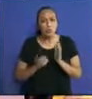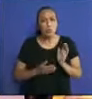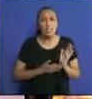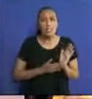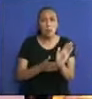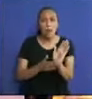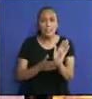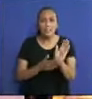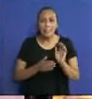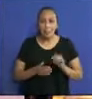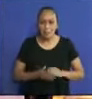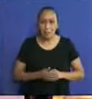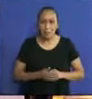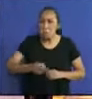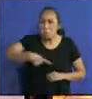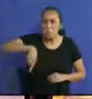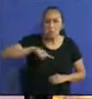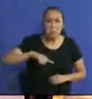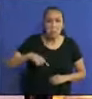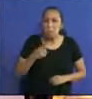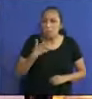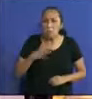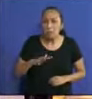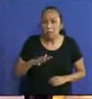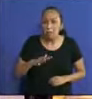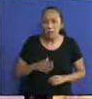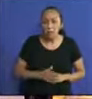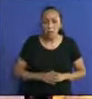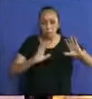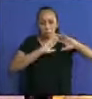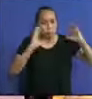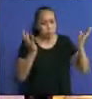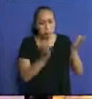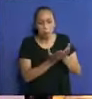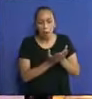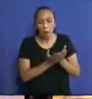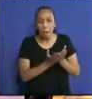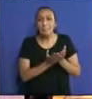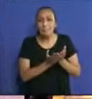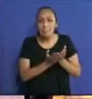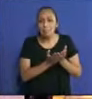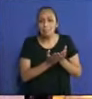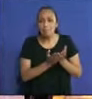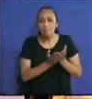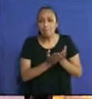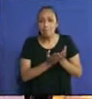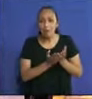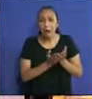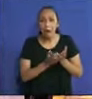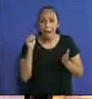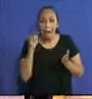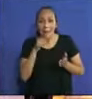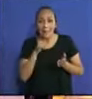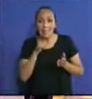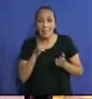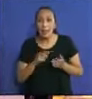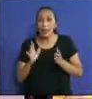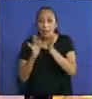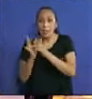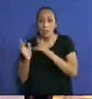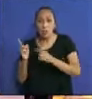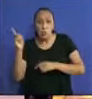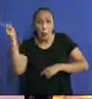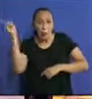Él se hace pequeño a los ojos del mundo y nosotros seguimos buscando la grandeza según los criterios de